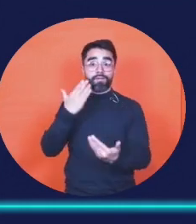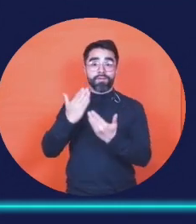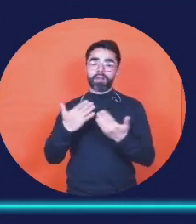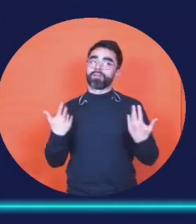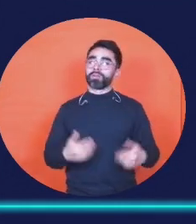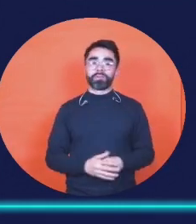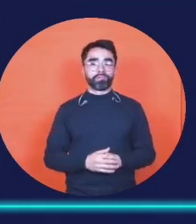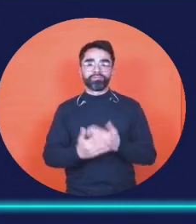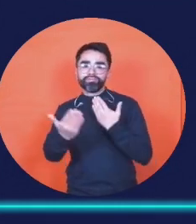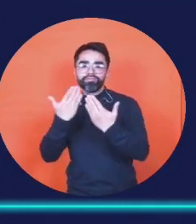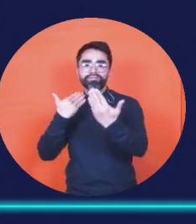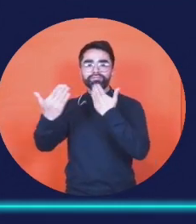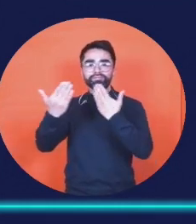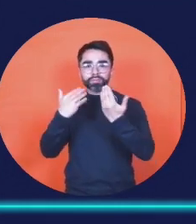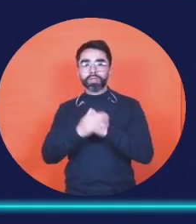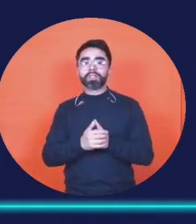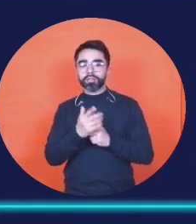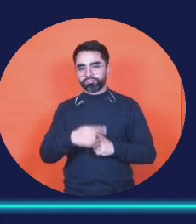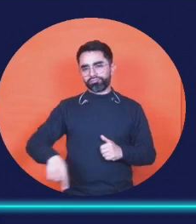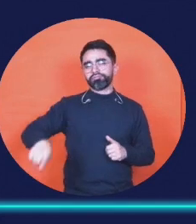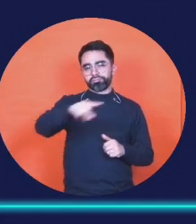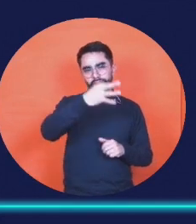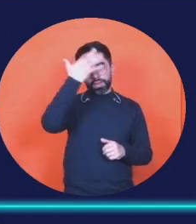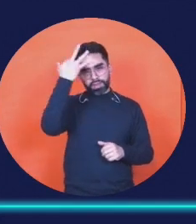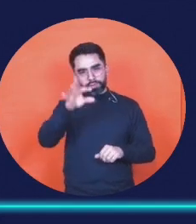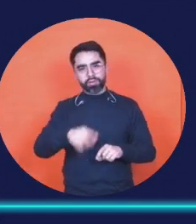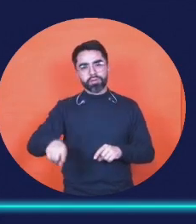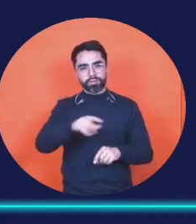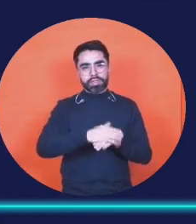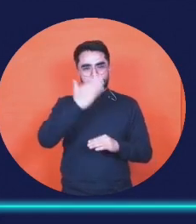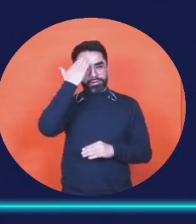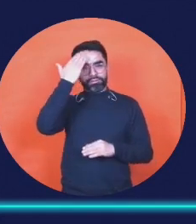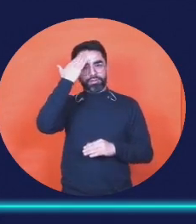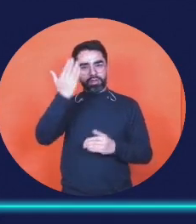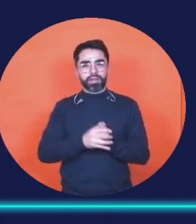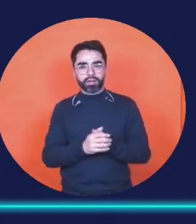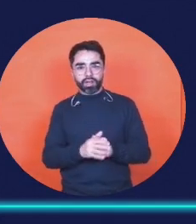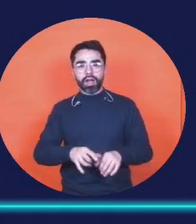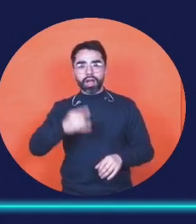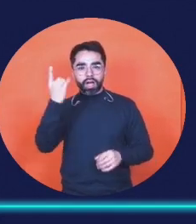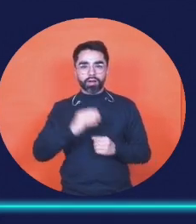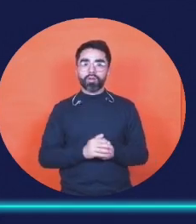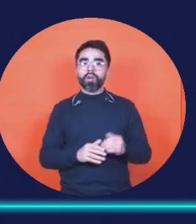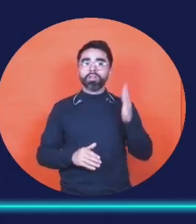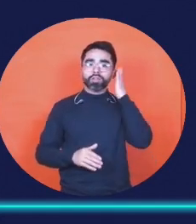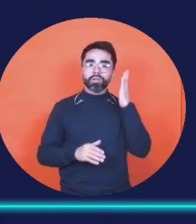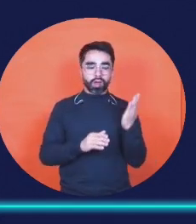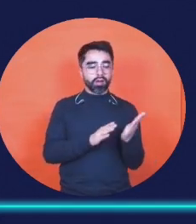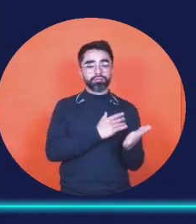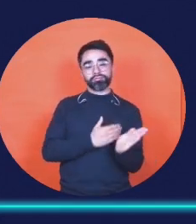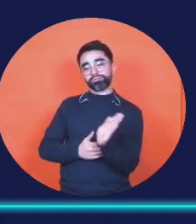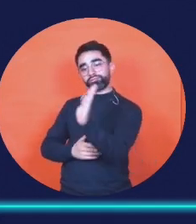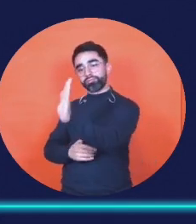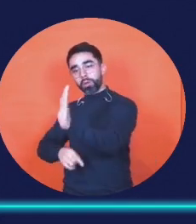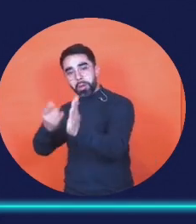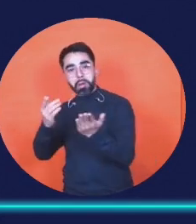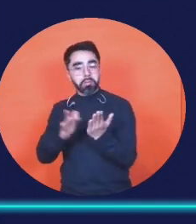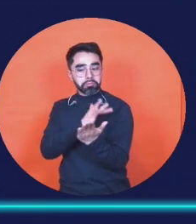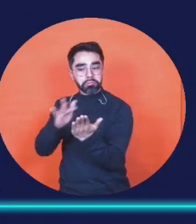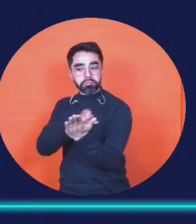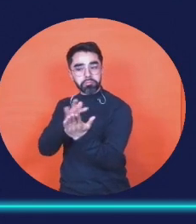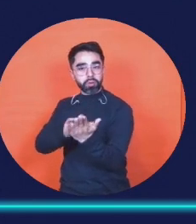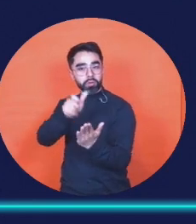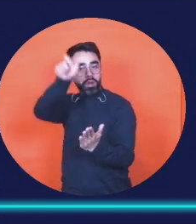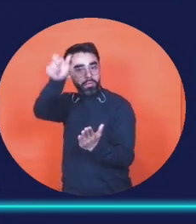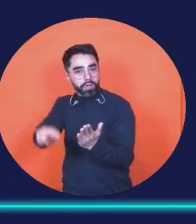la confianza, yo creo que algunos de ustedes han pasado por el ejercicio de, ¿saben qué? Desbloquee su celular y páseselo al vecino. Eso no es fácil.